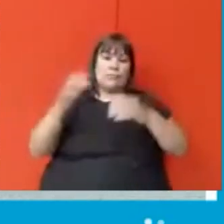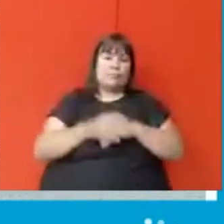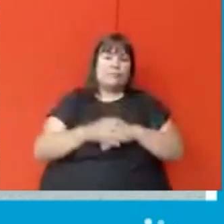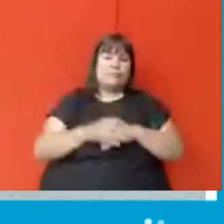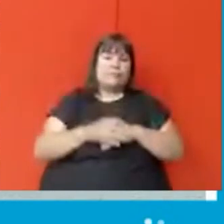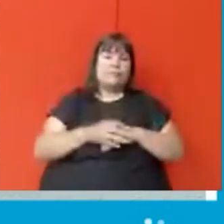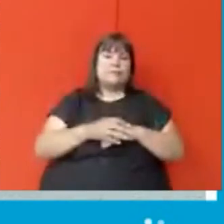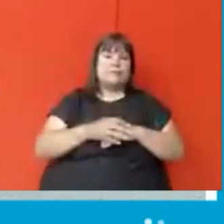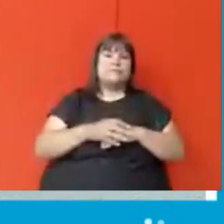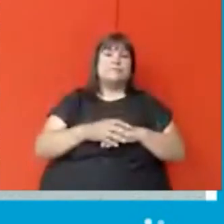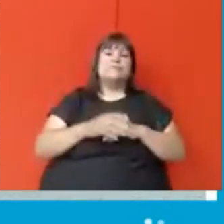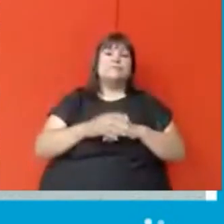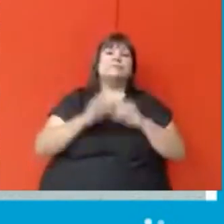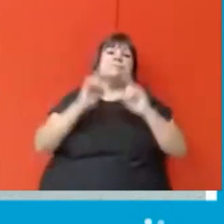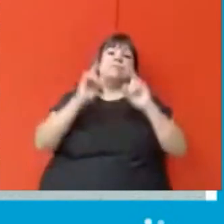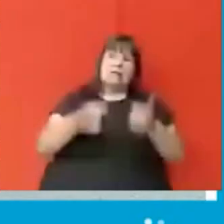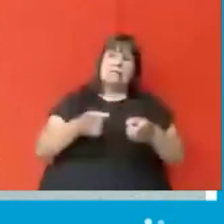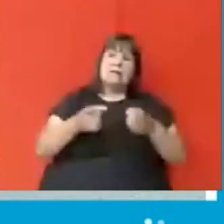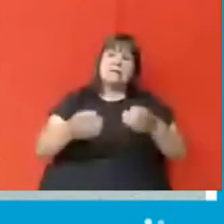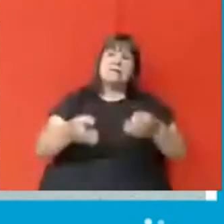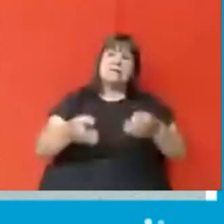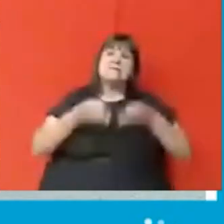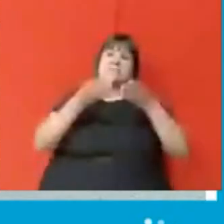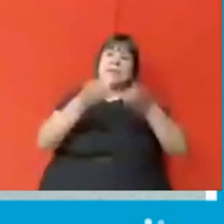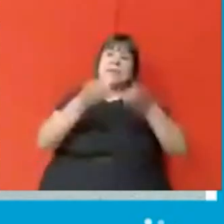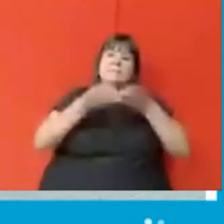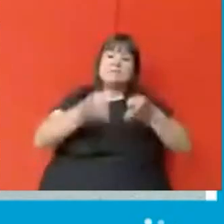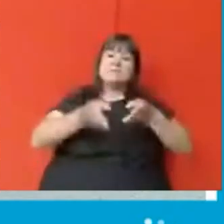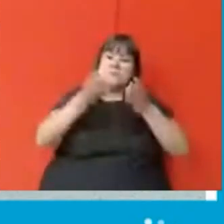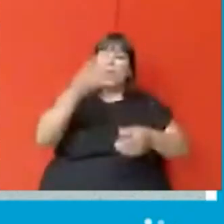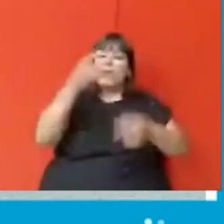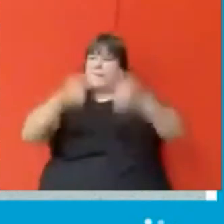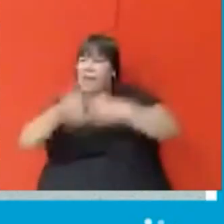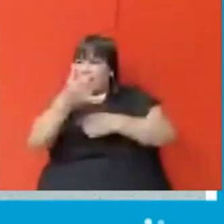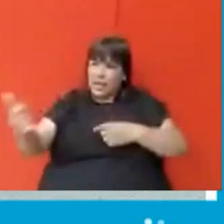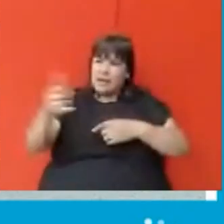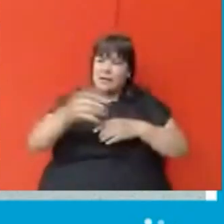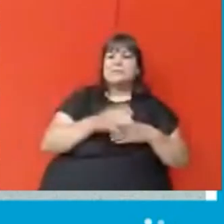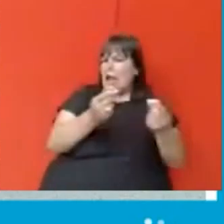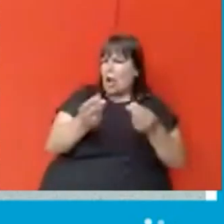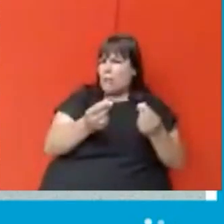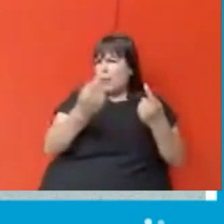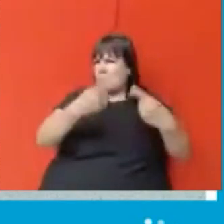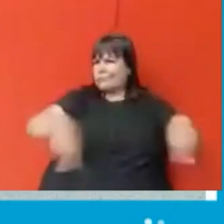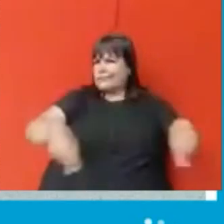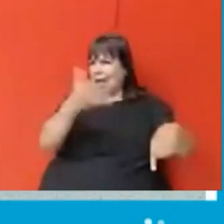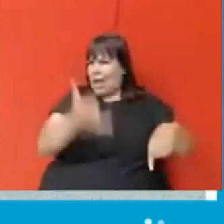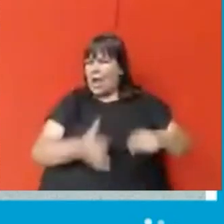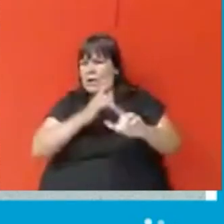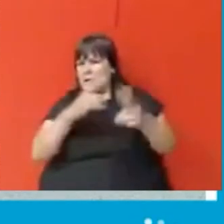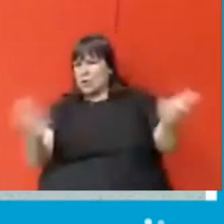servicios y el acceso a los recursos económicos. ¿Hay recursos? ¿No hay recursos? Como algunos de los